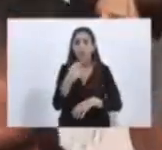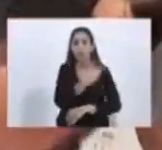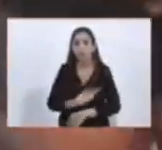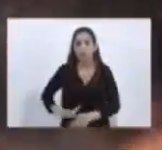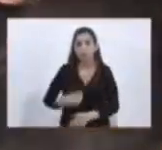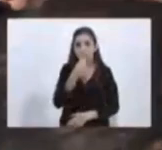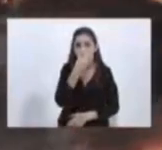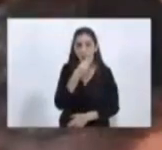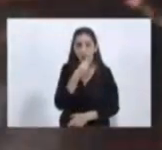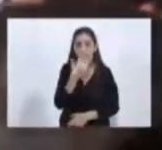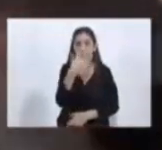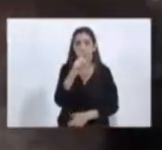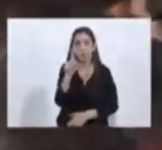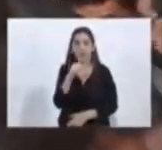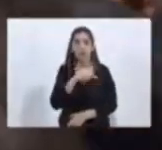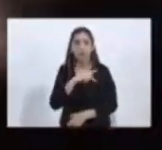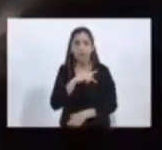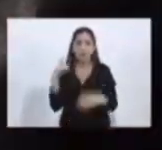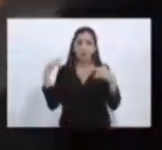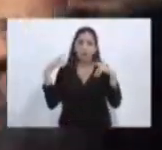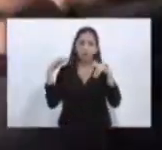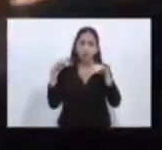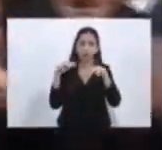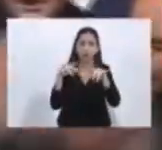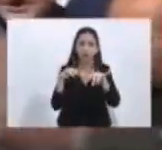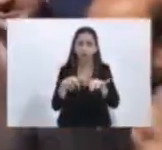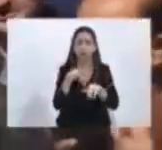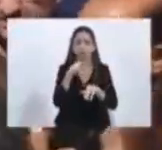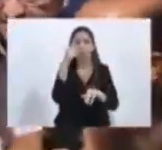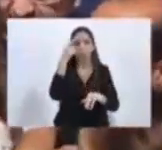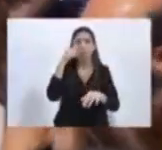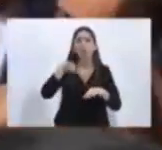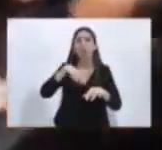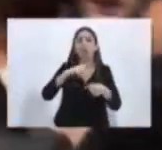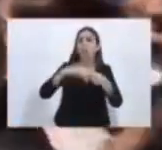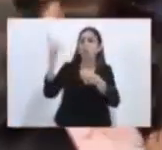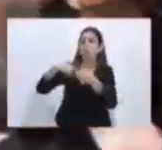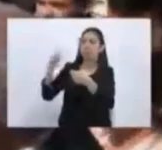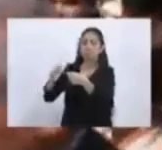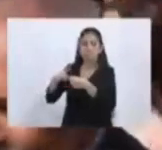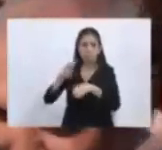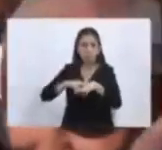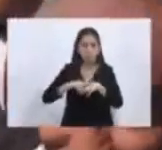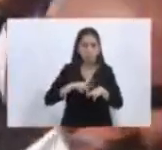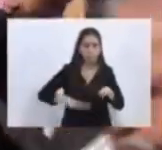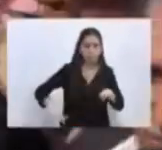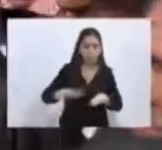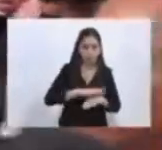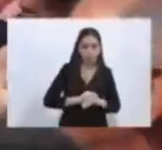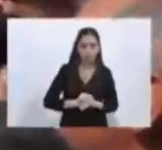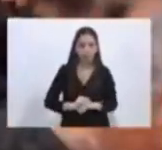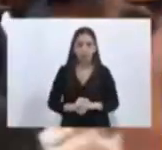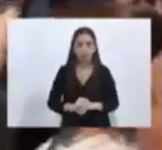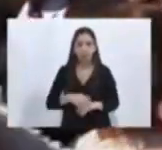especula mucho acerca de ciertas negociaciones que se tuvo con el movimiento Honor Colorado, acerca incluso de que se había